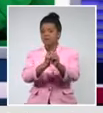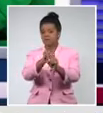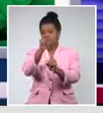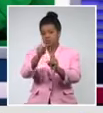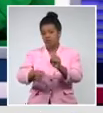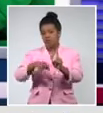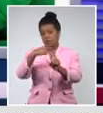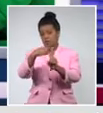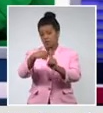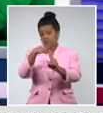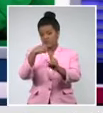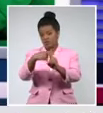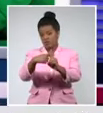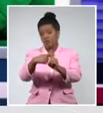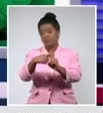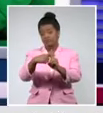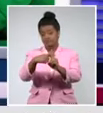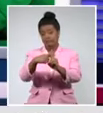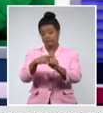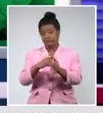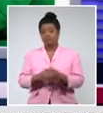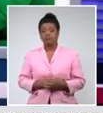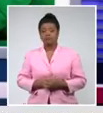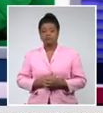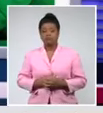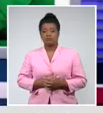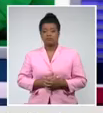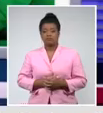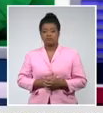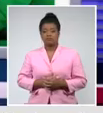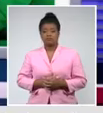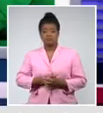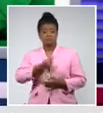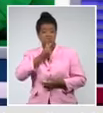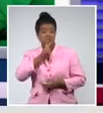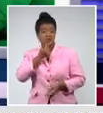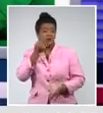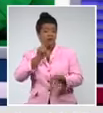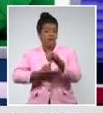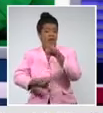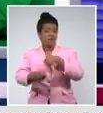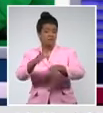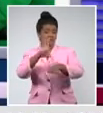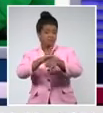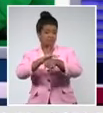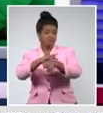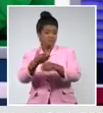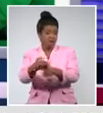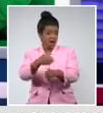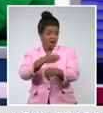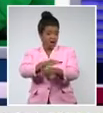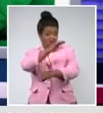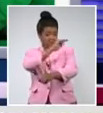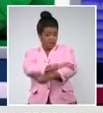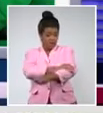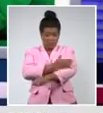confirmado previamente, con algunas enfermedades asociadas previamente, hipertensión